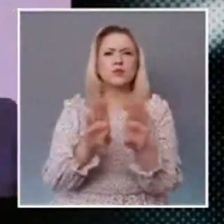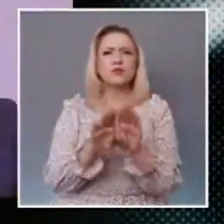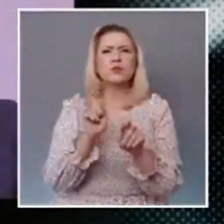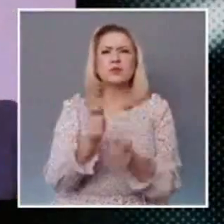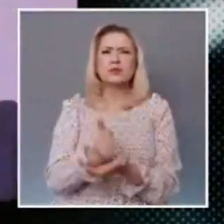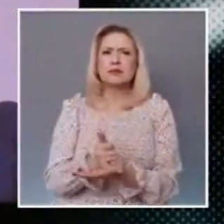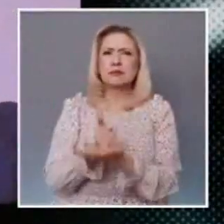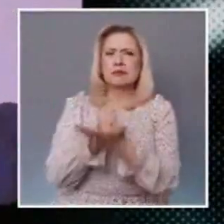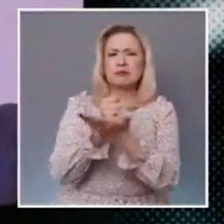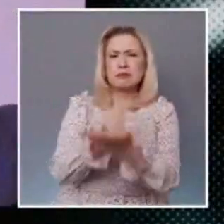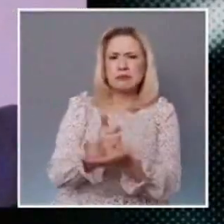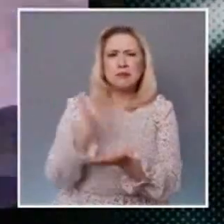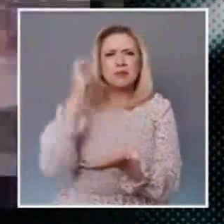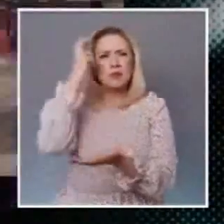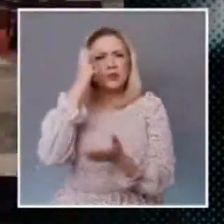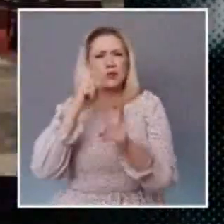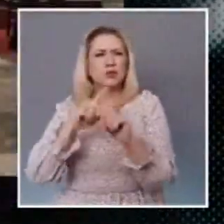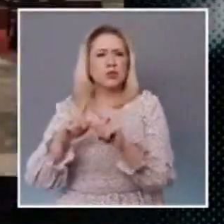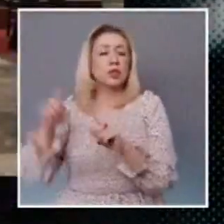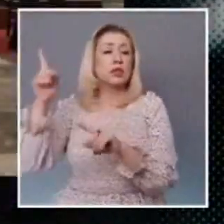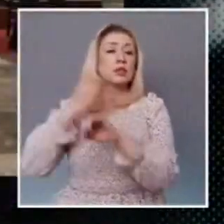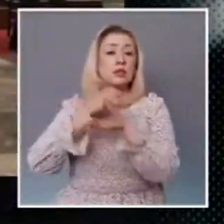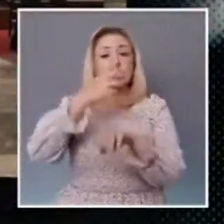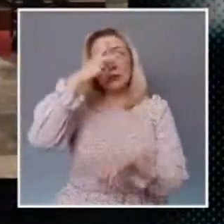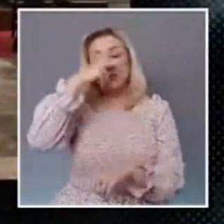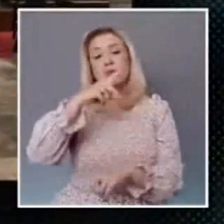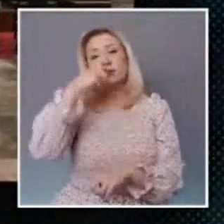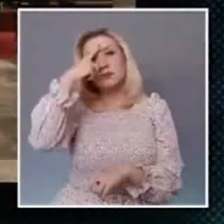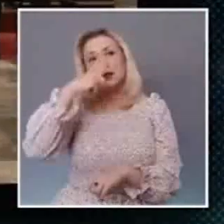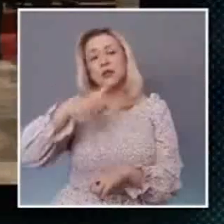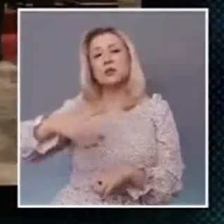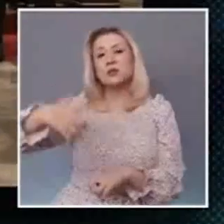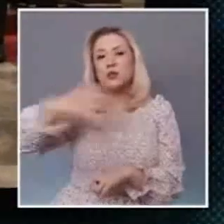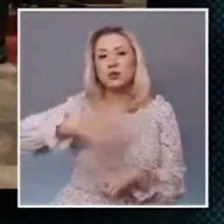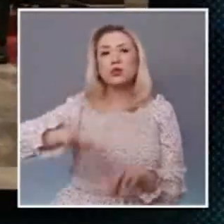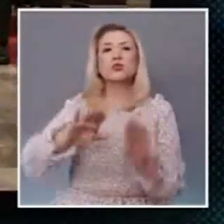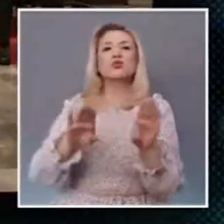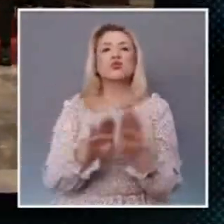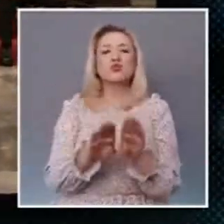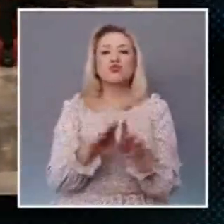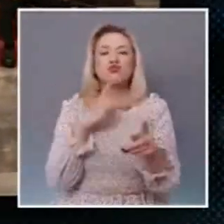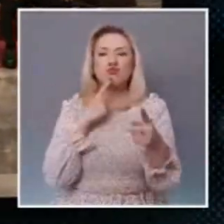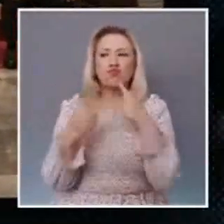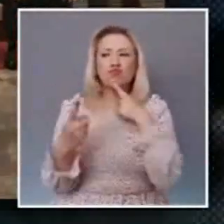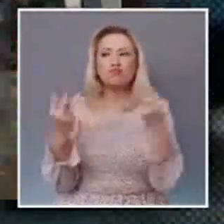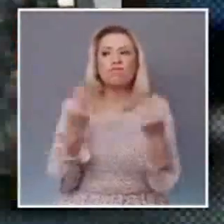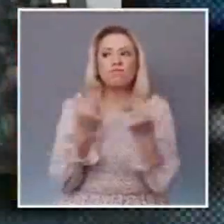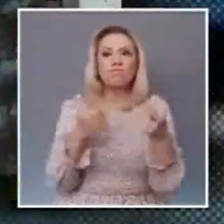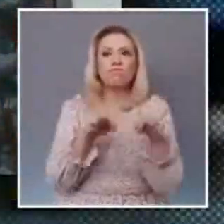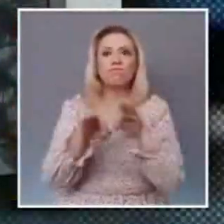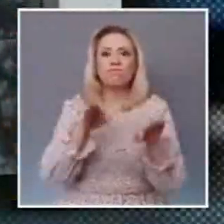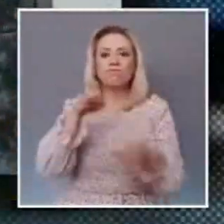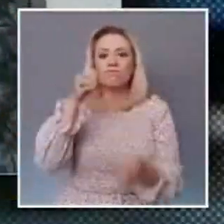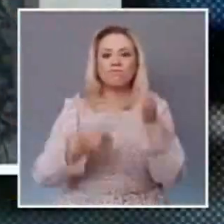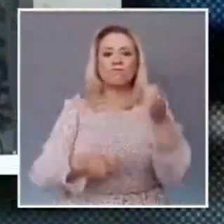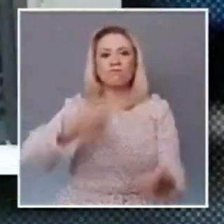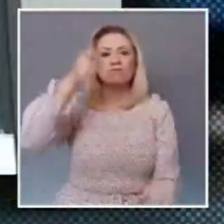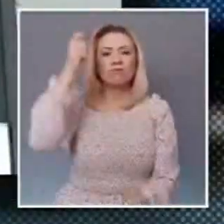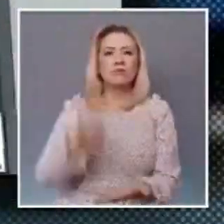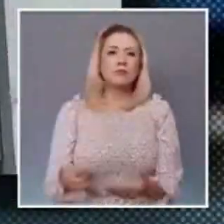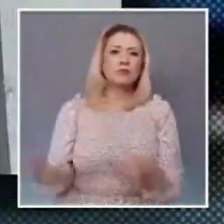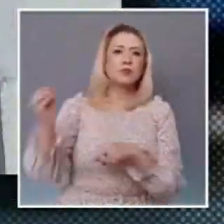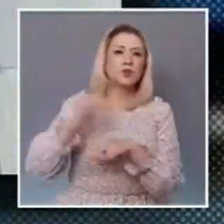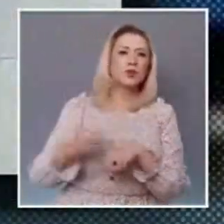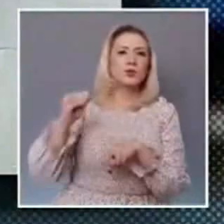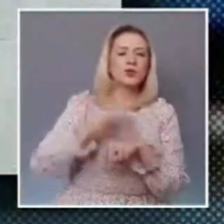de México, para contribuir a la búsqueda de alternativas novedosas en la impartición de justicia. Para el canal del Poder Judicial de